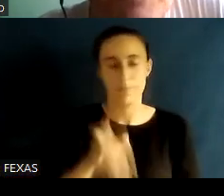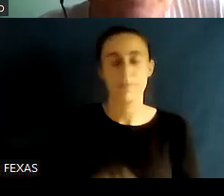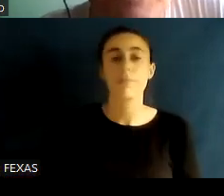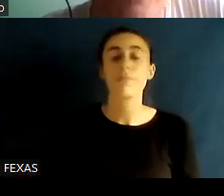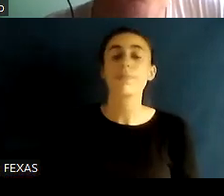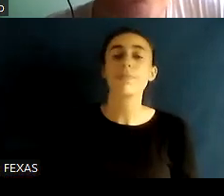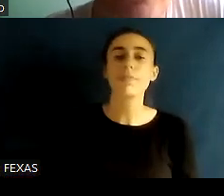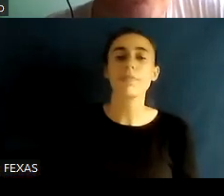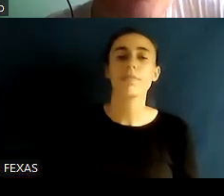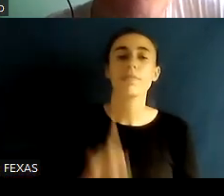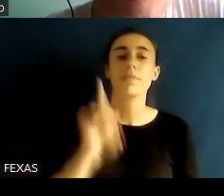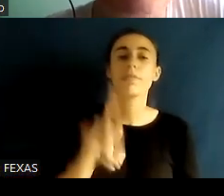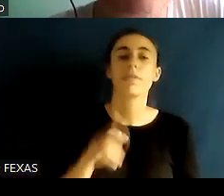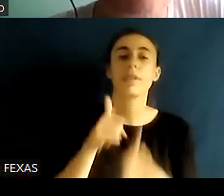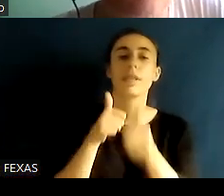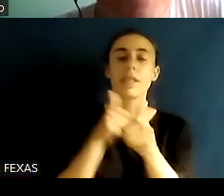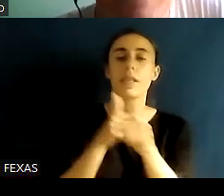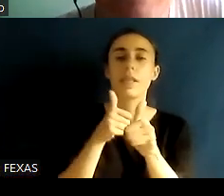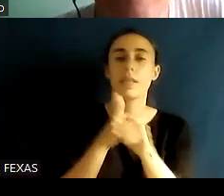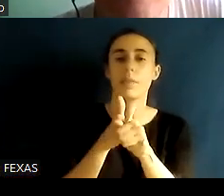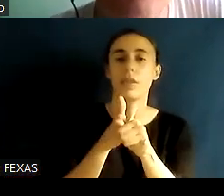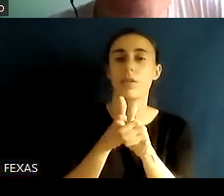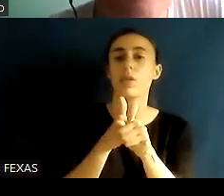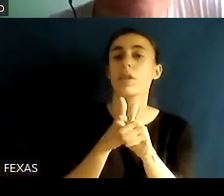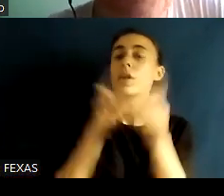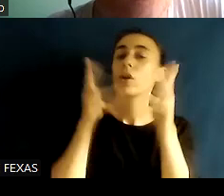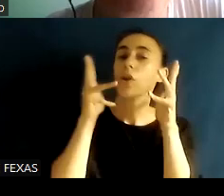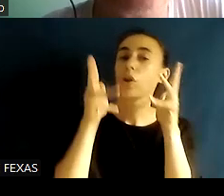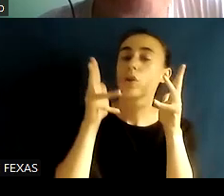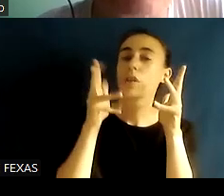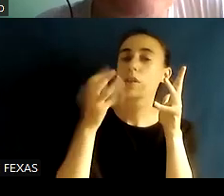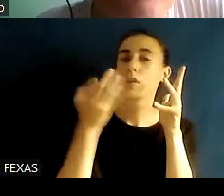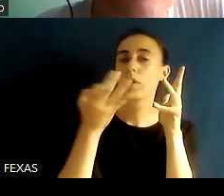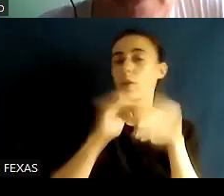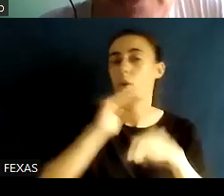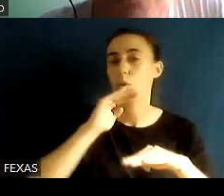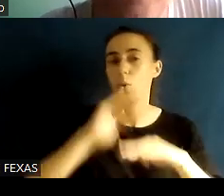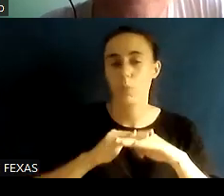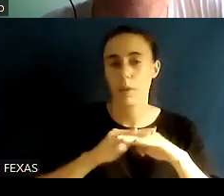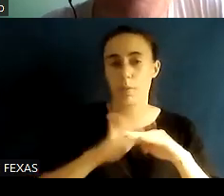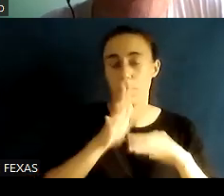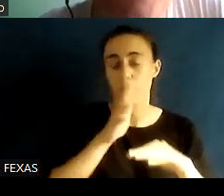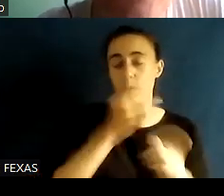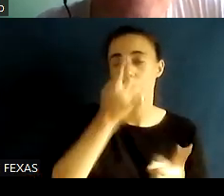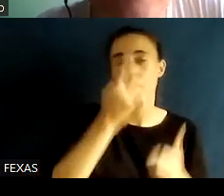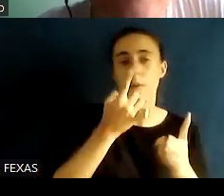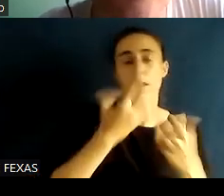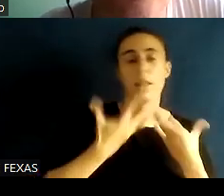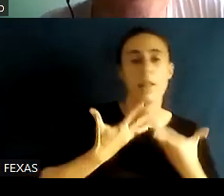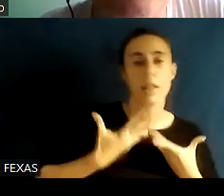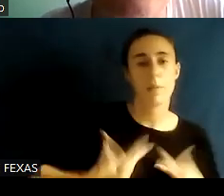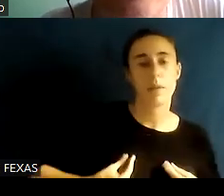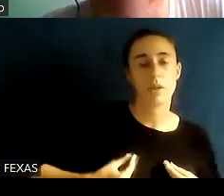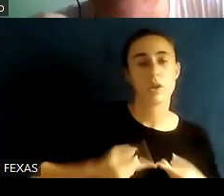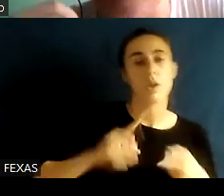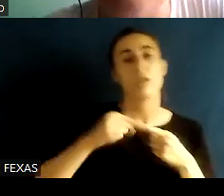si los cambios dietéticos, los consejos asumidos por el paciente no son suficientes, es decir, muchos de los cuadros depresivos se acaban asociando a trastornos